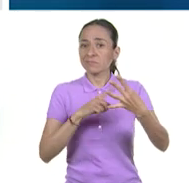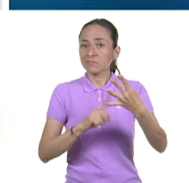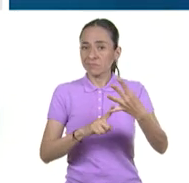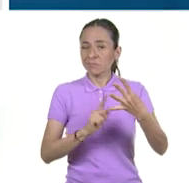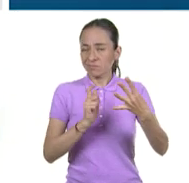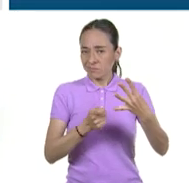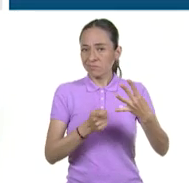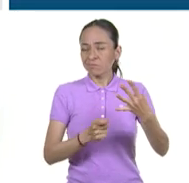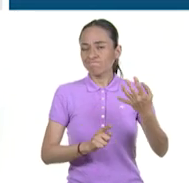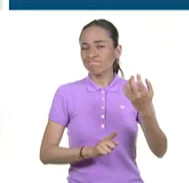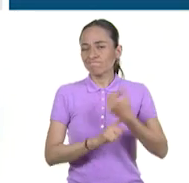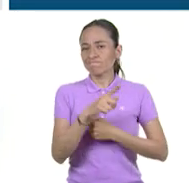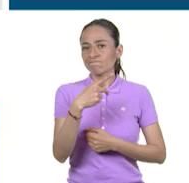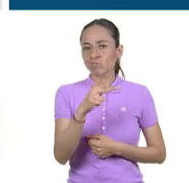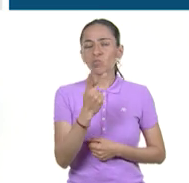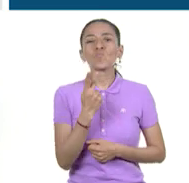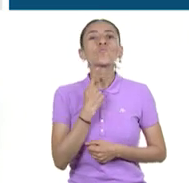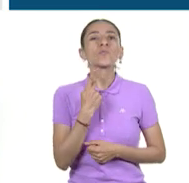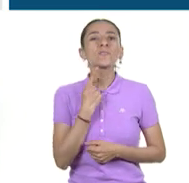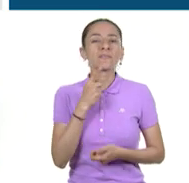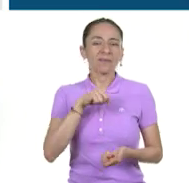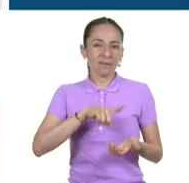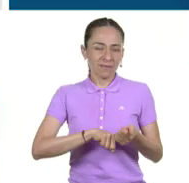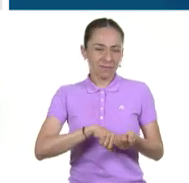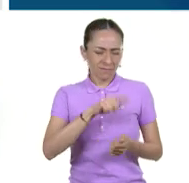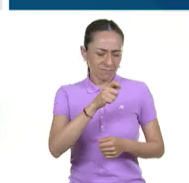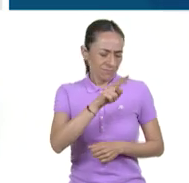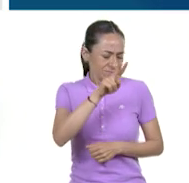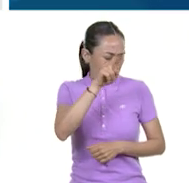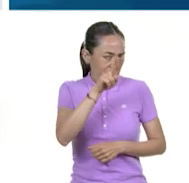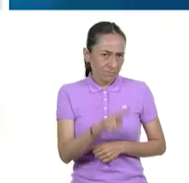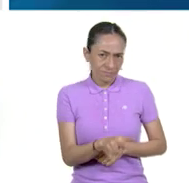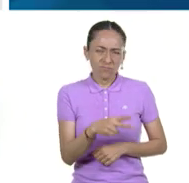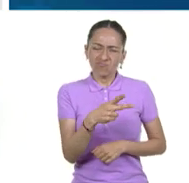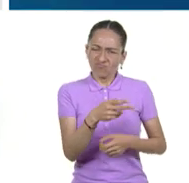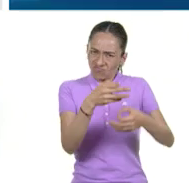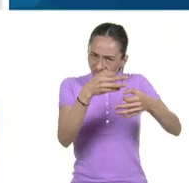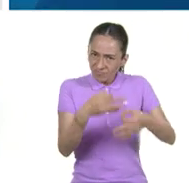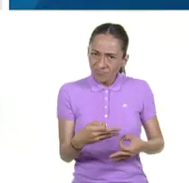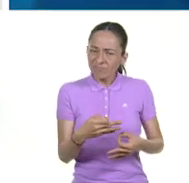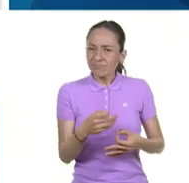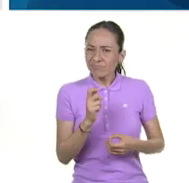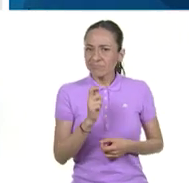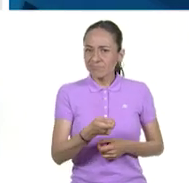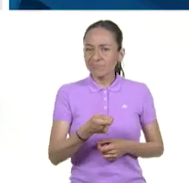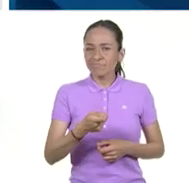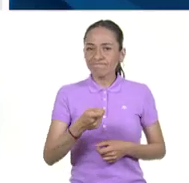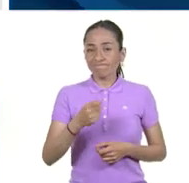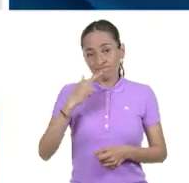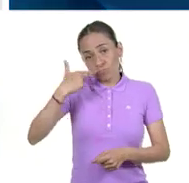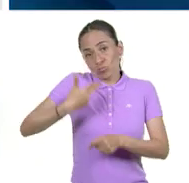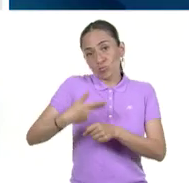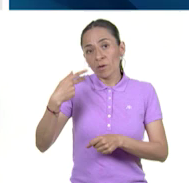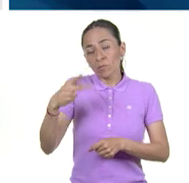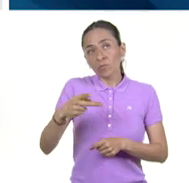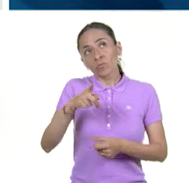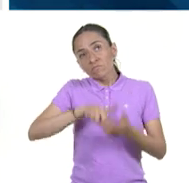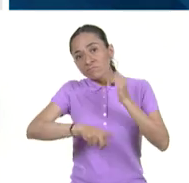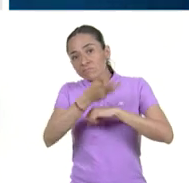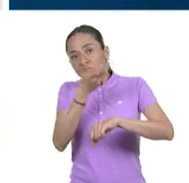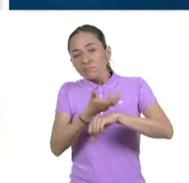crisis política, y en donde hay una responsabilidad muy concreta de sucesivos gobiernos